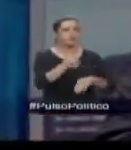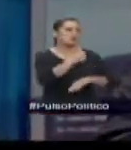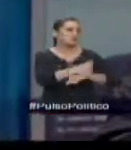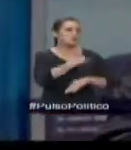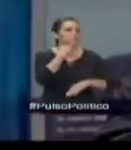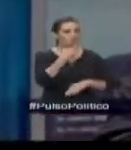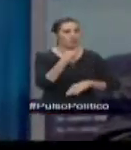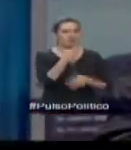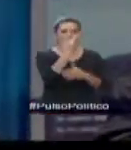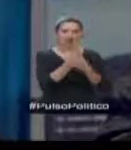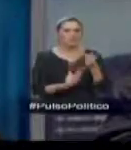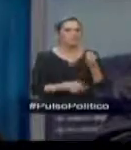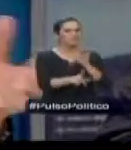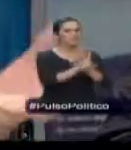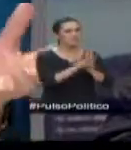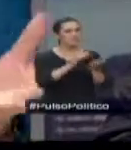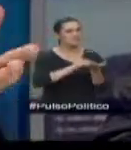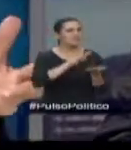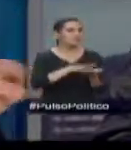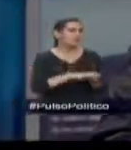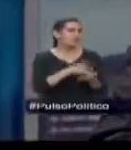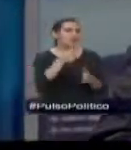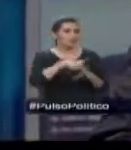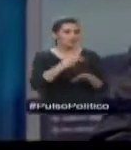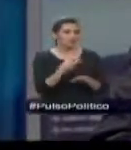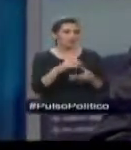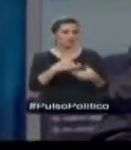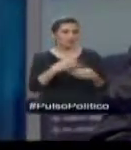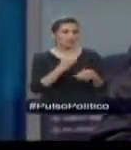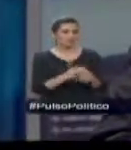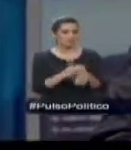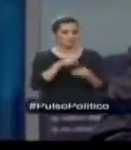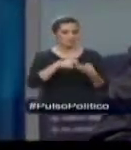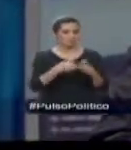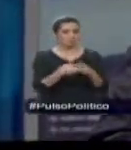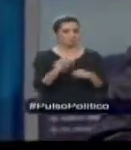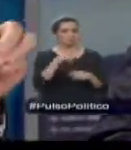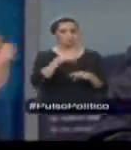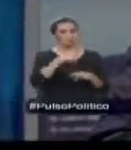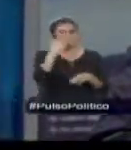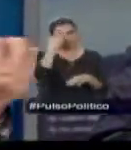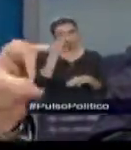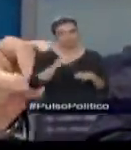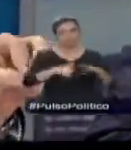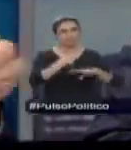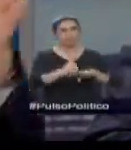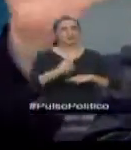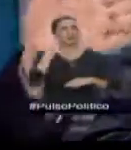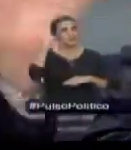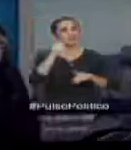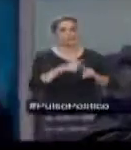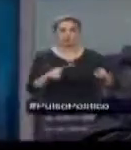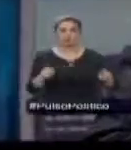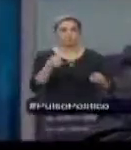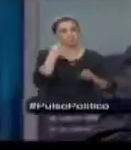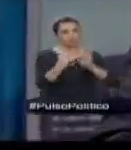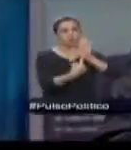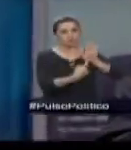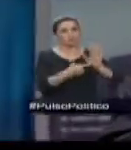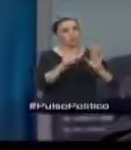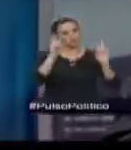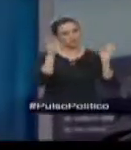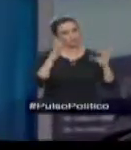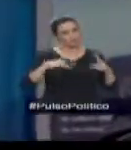regímenes laborales que a veces causan problemas porque efectivamente en algunos puntos establecen derechos distintos como por ejemplo el tema la